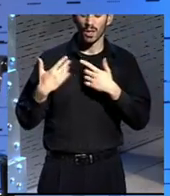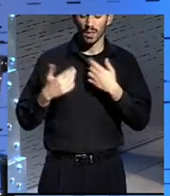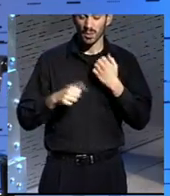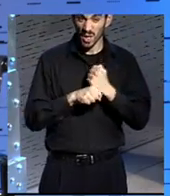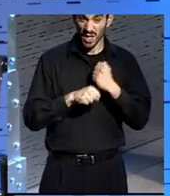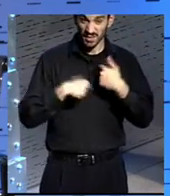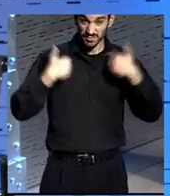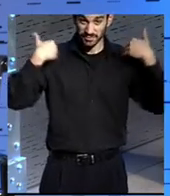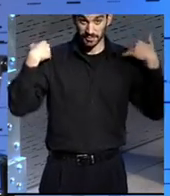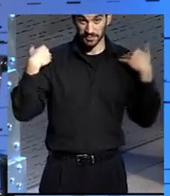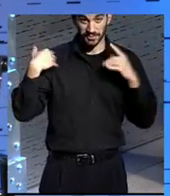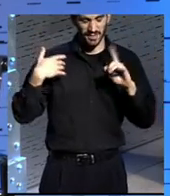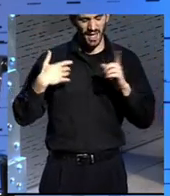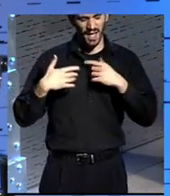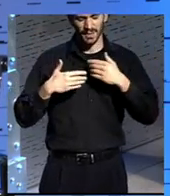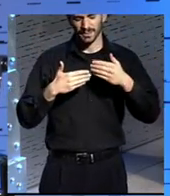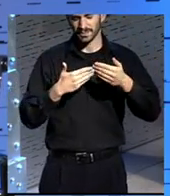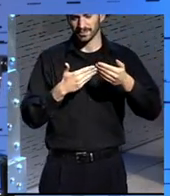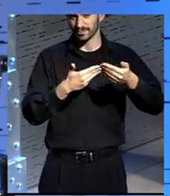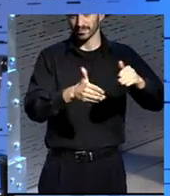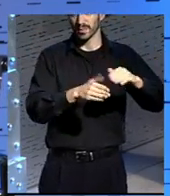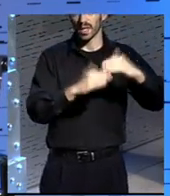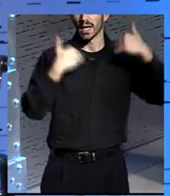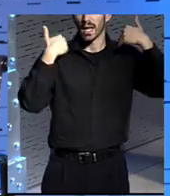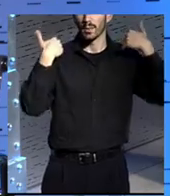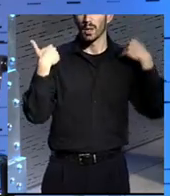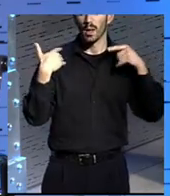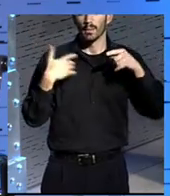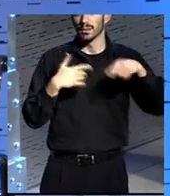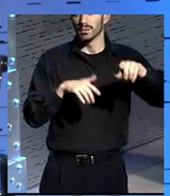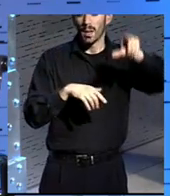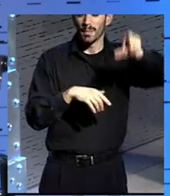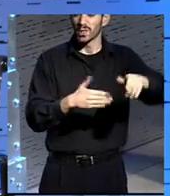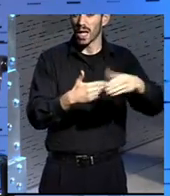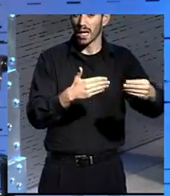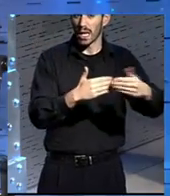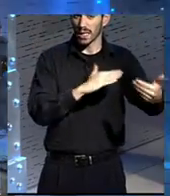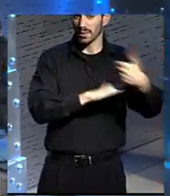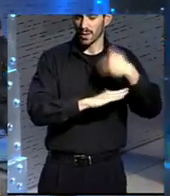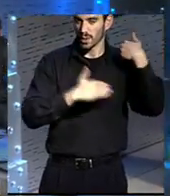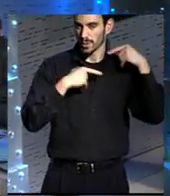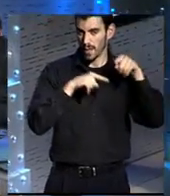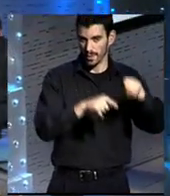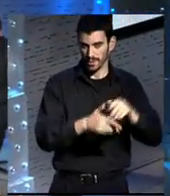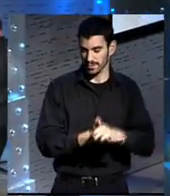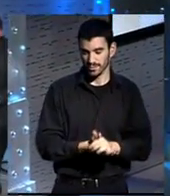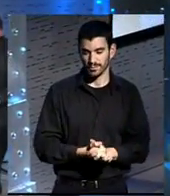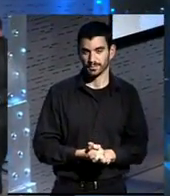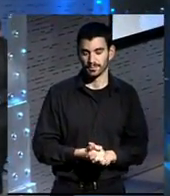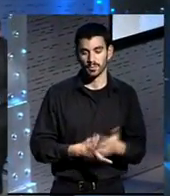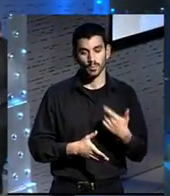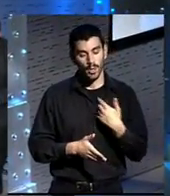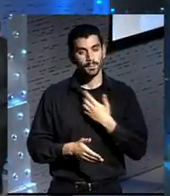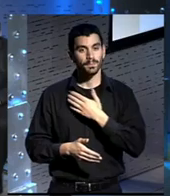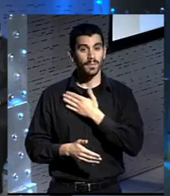¿no? y despachar en lugar de vender, que son dos cosas distintas. Bueno, tenemos otro